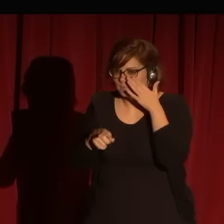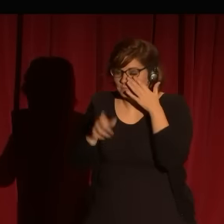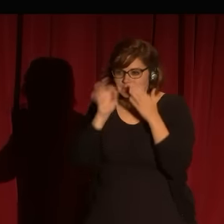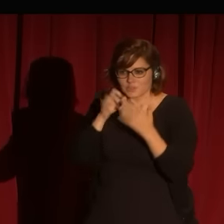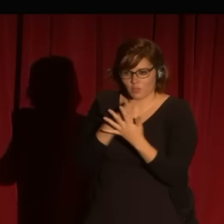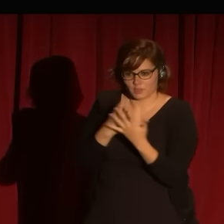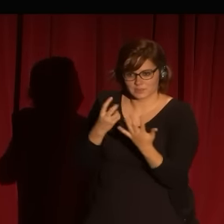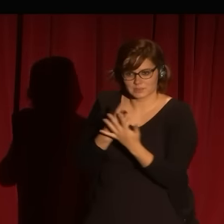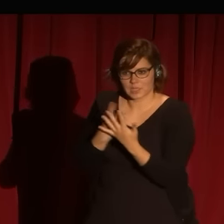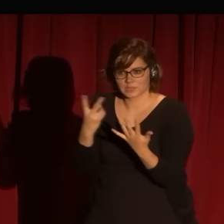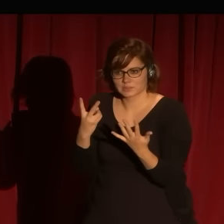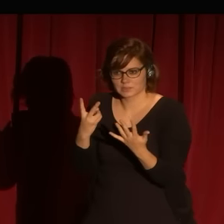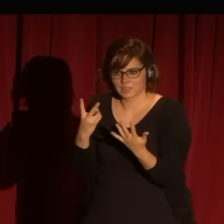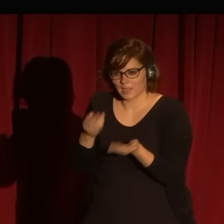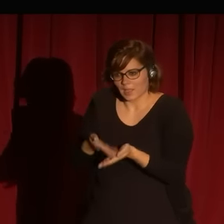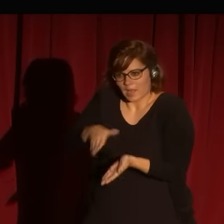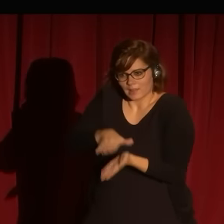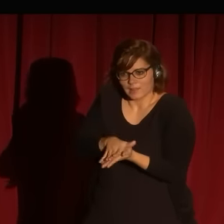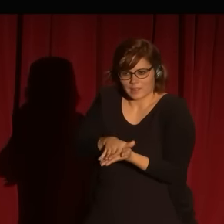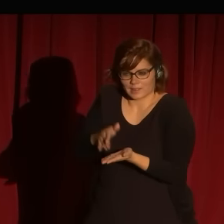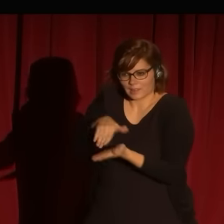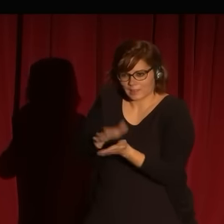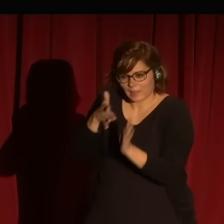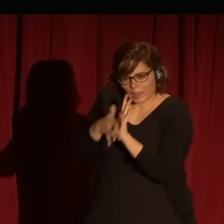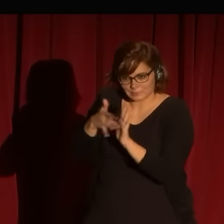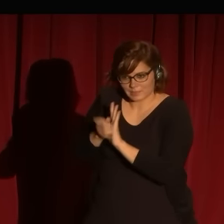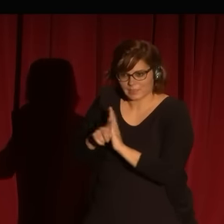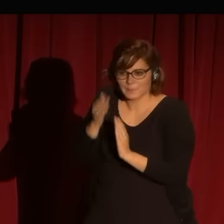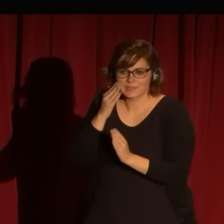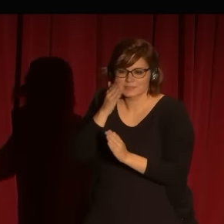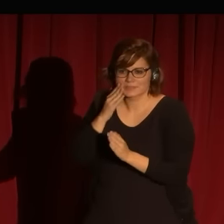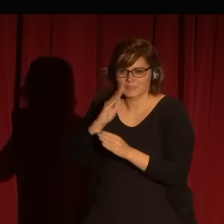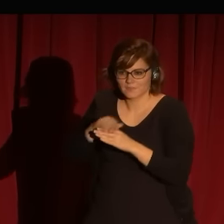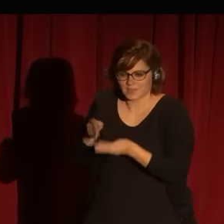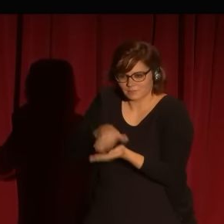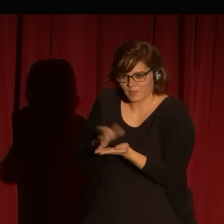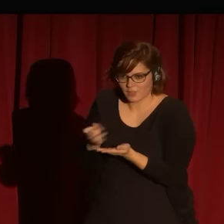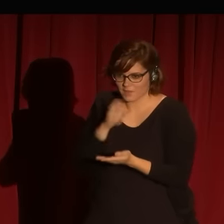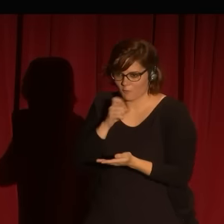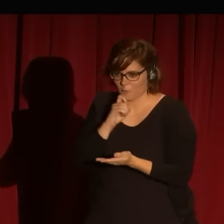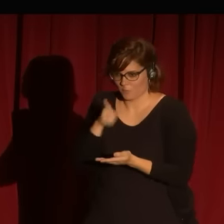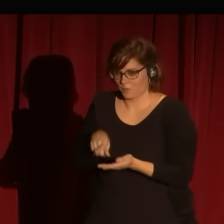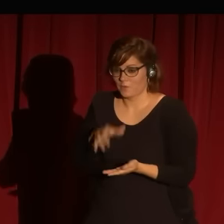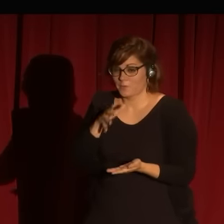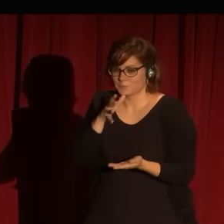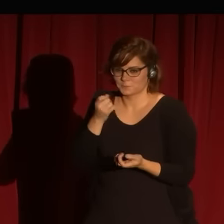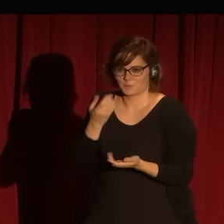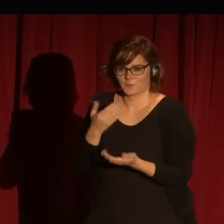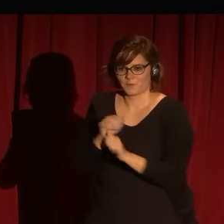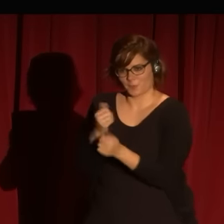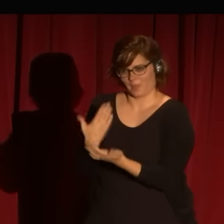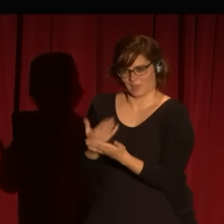1 sobre Cómo doblar manteles y sobre todo servilletas y esto parece ser que es una manera de demostrar